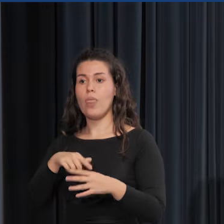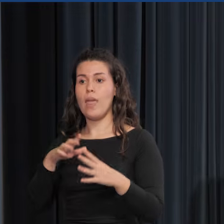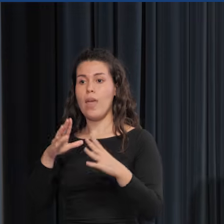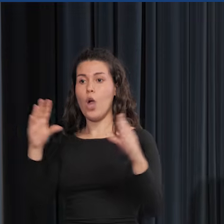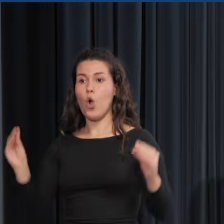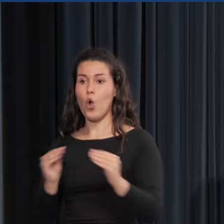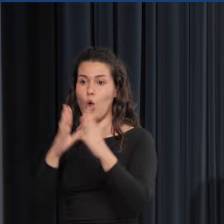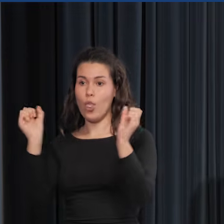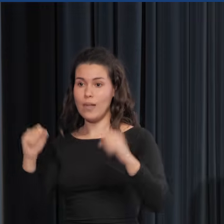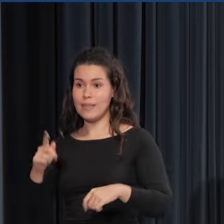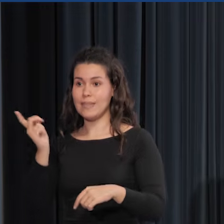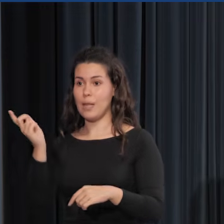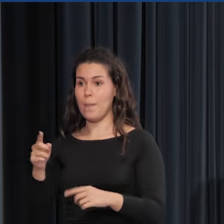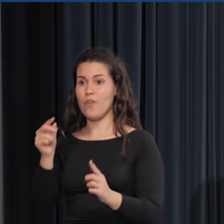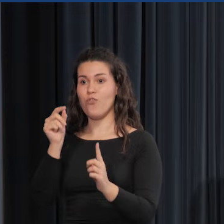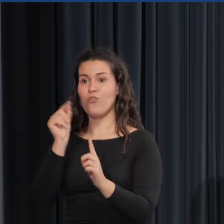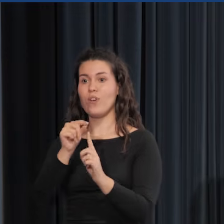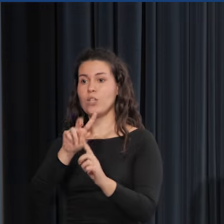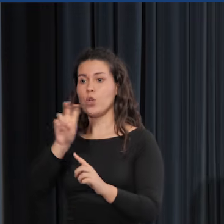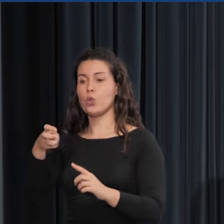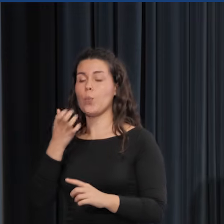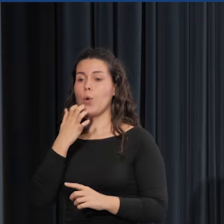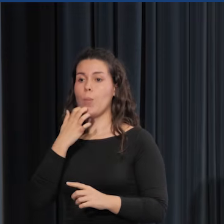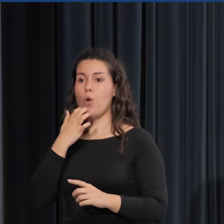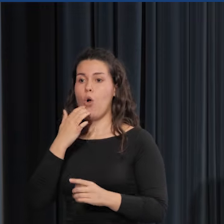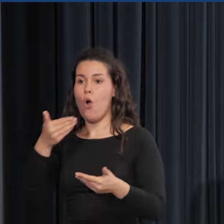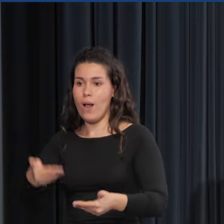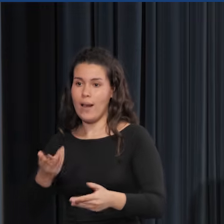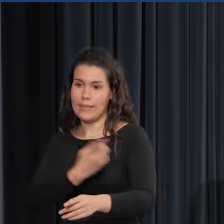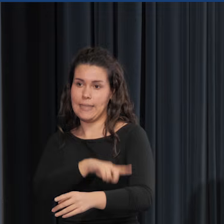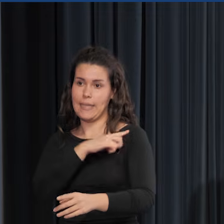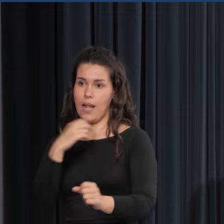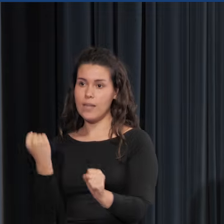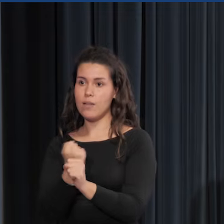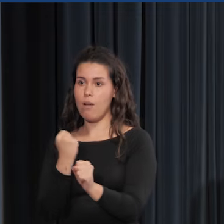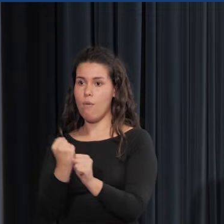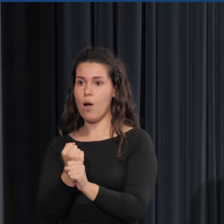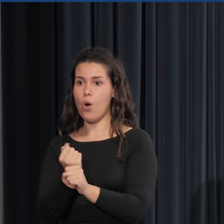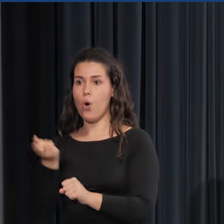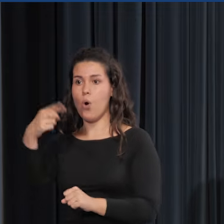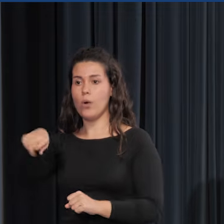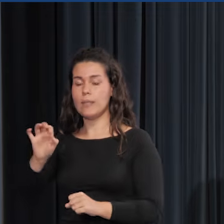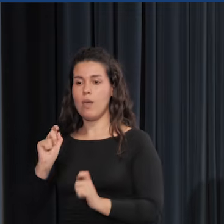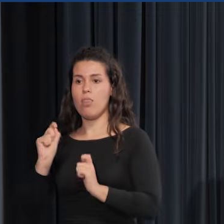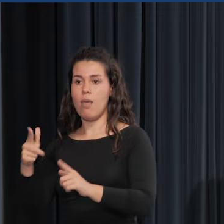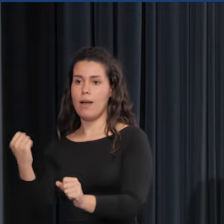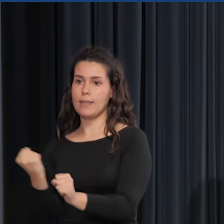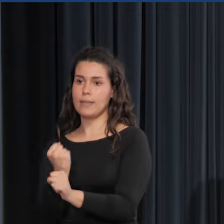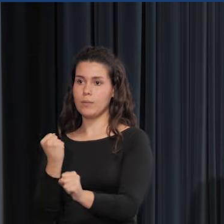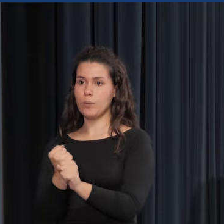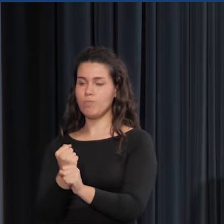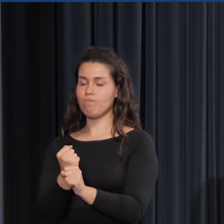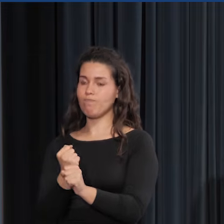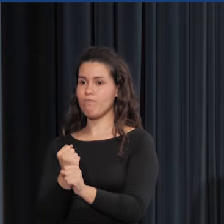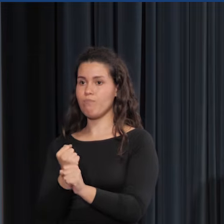hay otros factores de riesgo como son las cargas excesivas de trabajo, o que a ellas se les asignan tareas que no